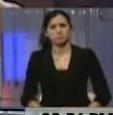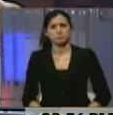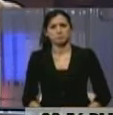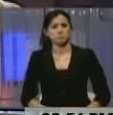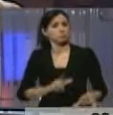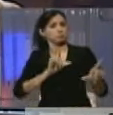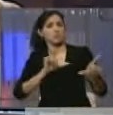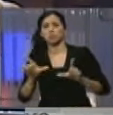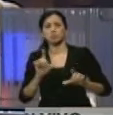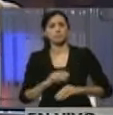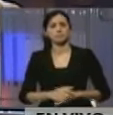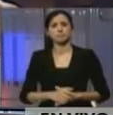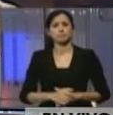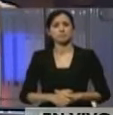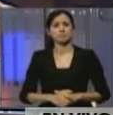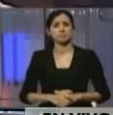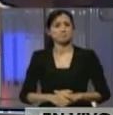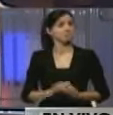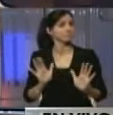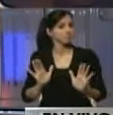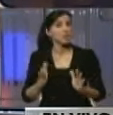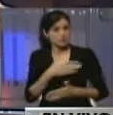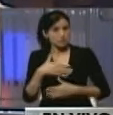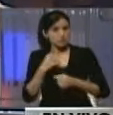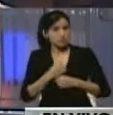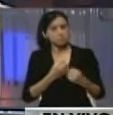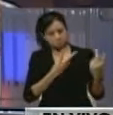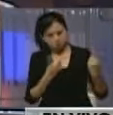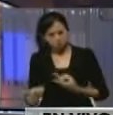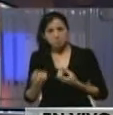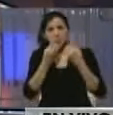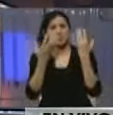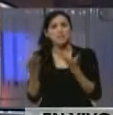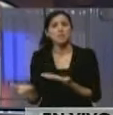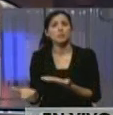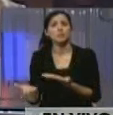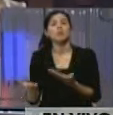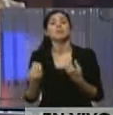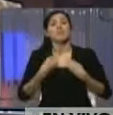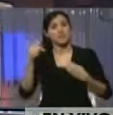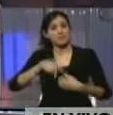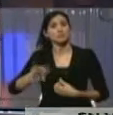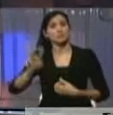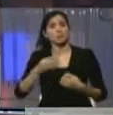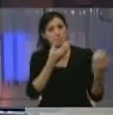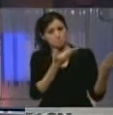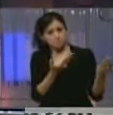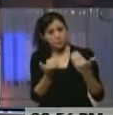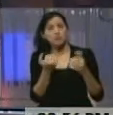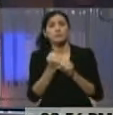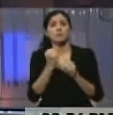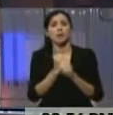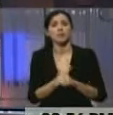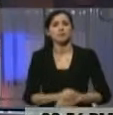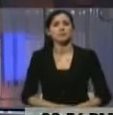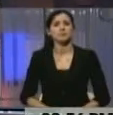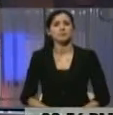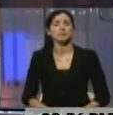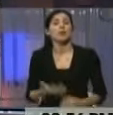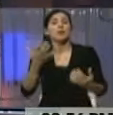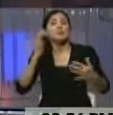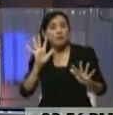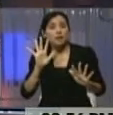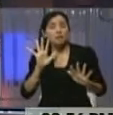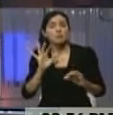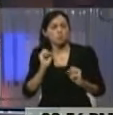¿Listo? Si de verdad quiere trabajar y vivir en esta patria, vengan a trabajar. Quizás vamos a ser